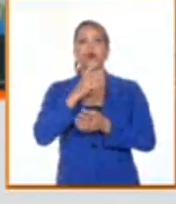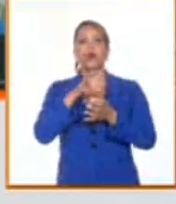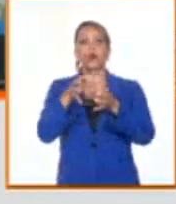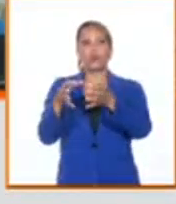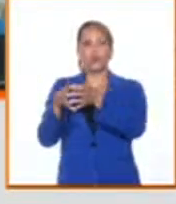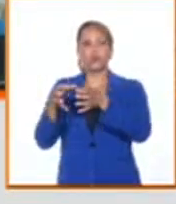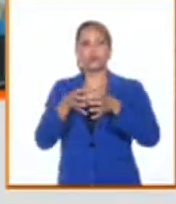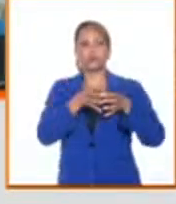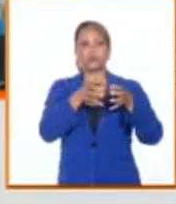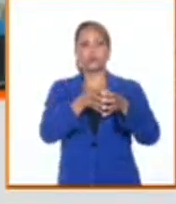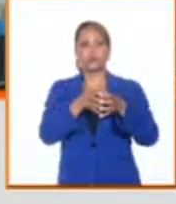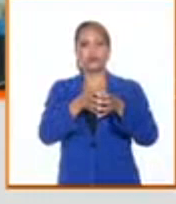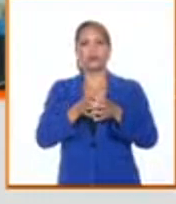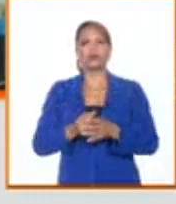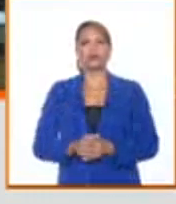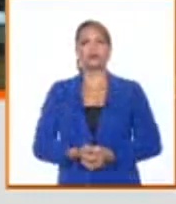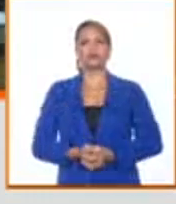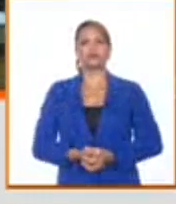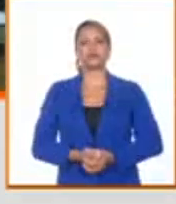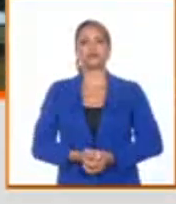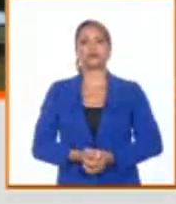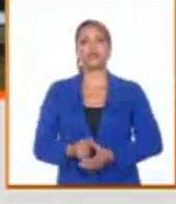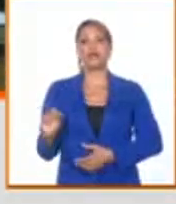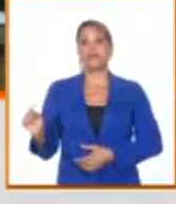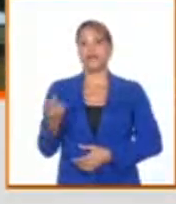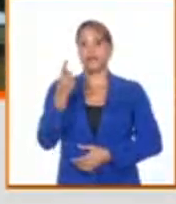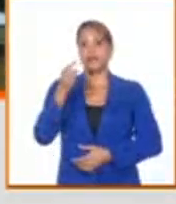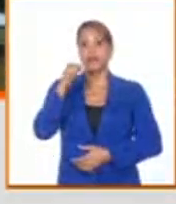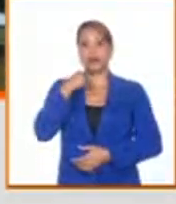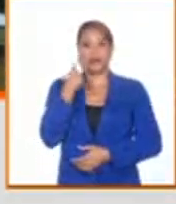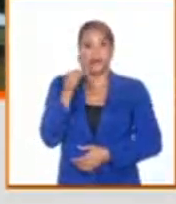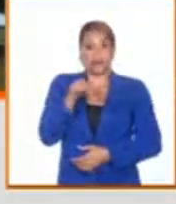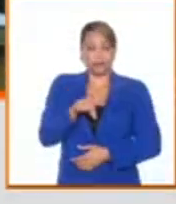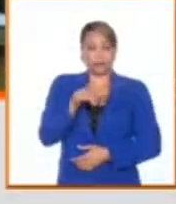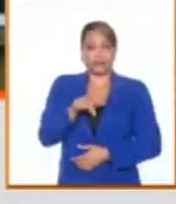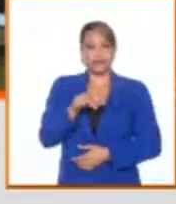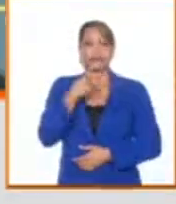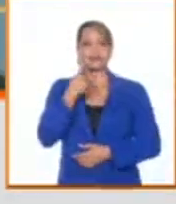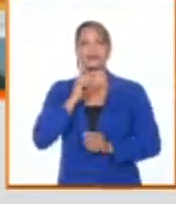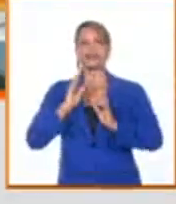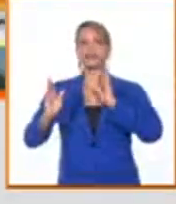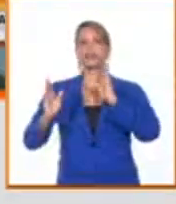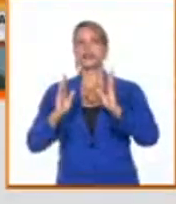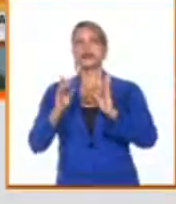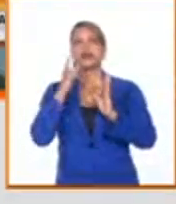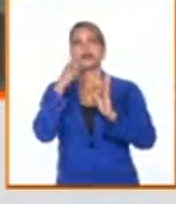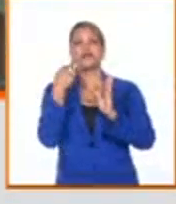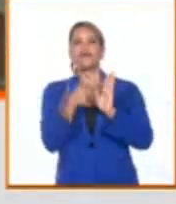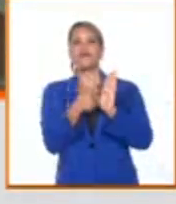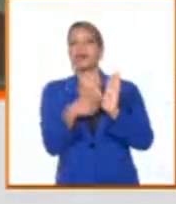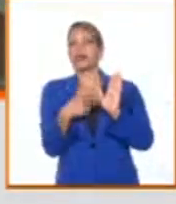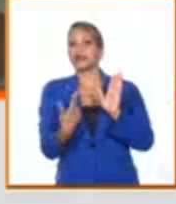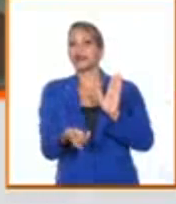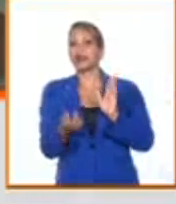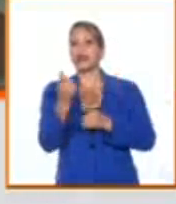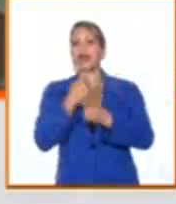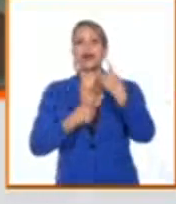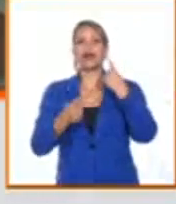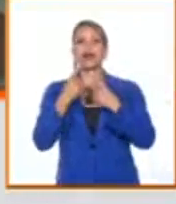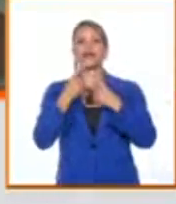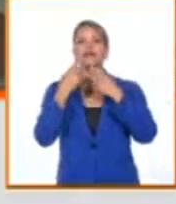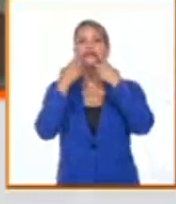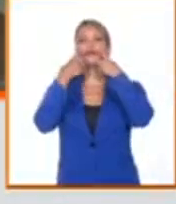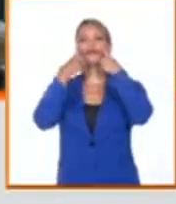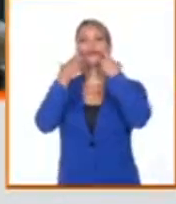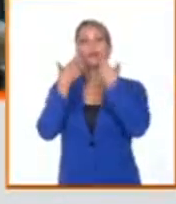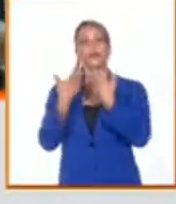Y es que por primera vez en una disposición normativa de este rango aparece un elemento que es esencial